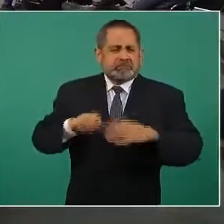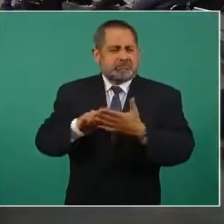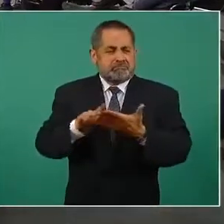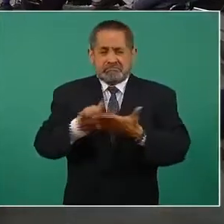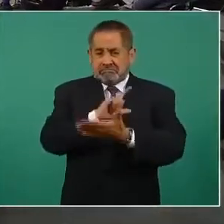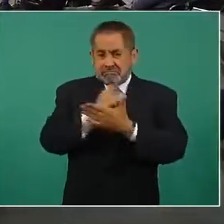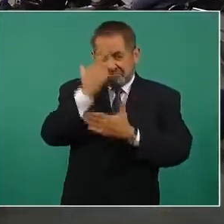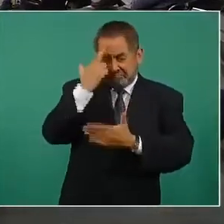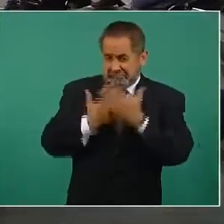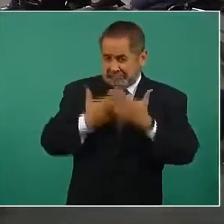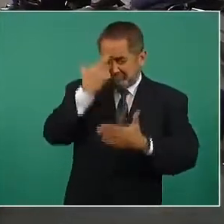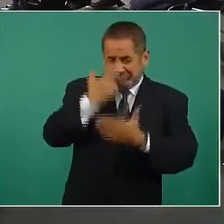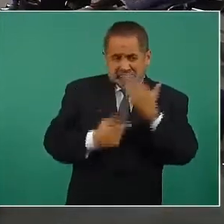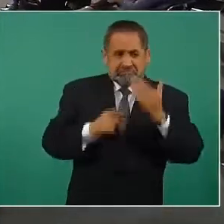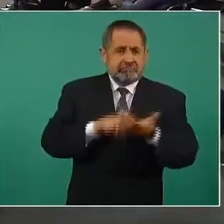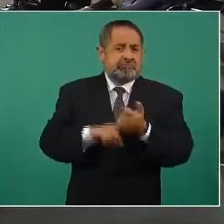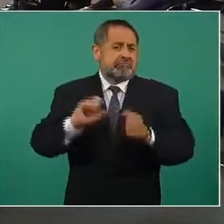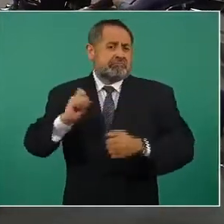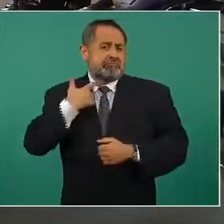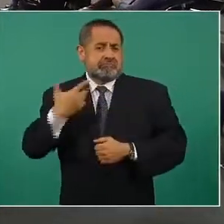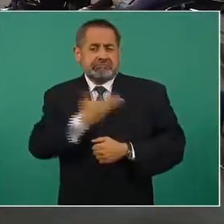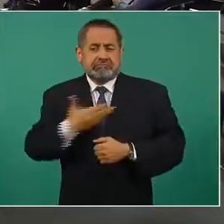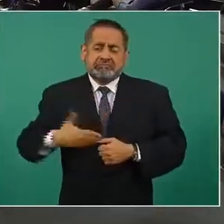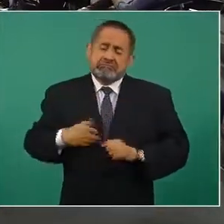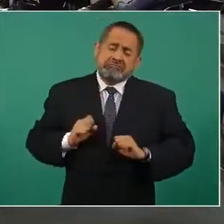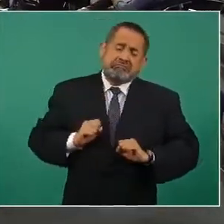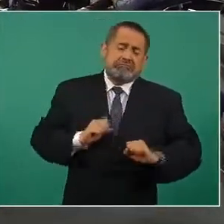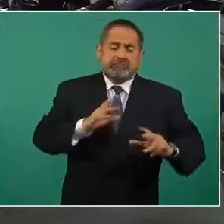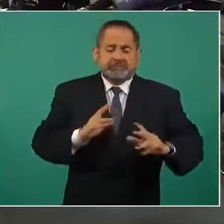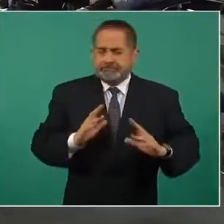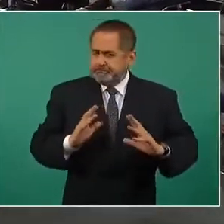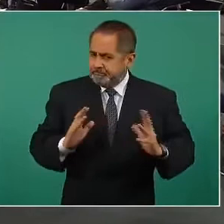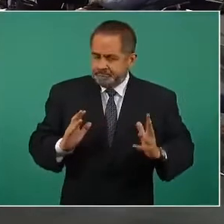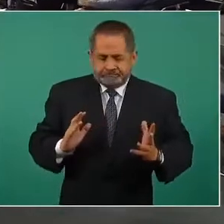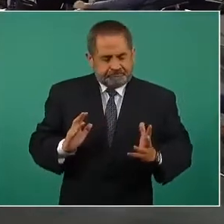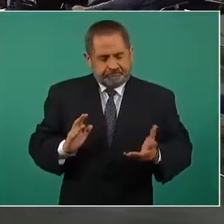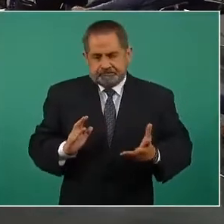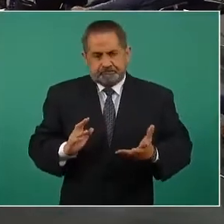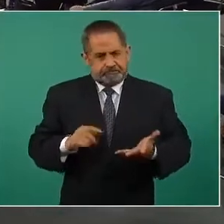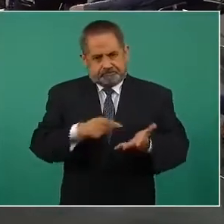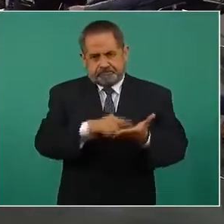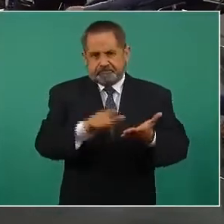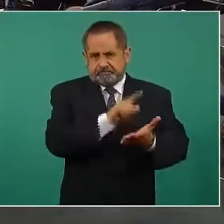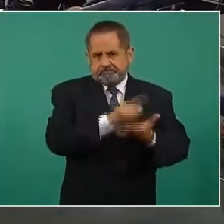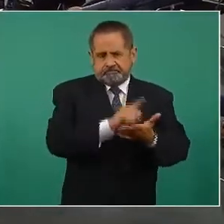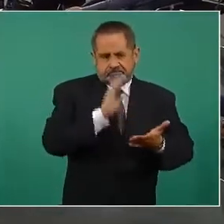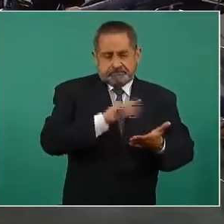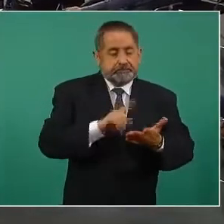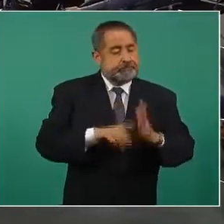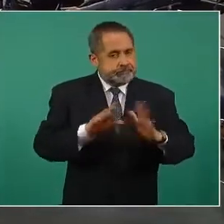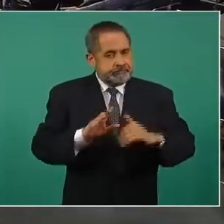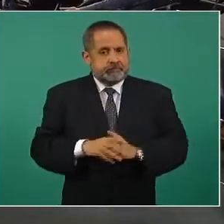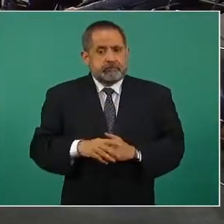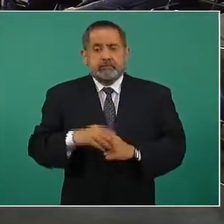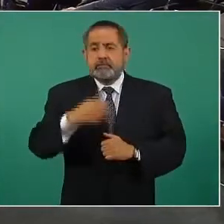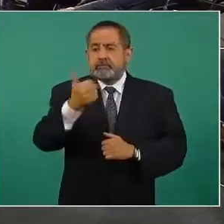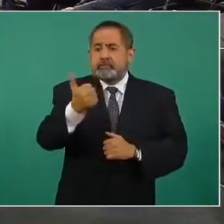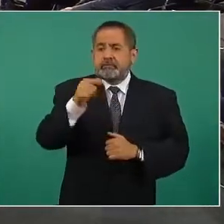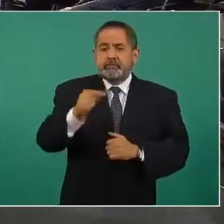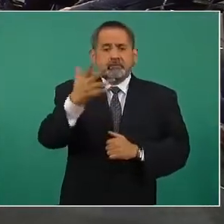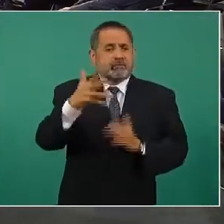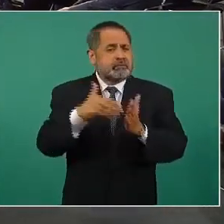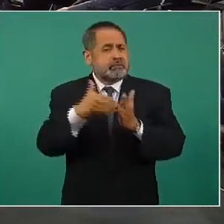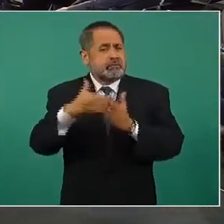que cometieron los expresidentes. Y también hay 6.5 millones